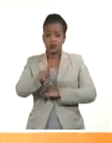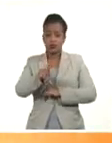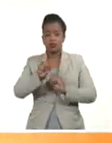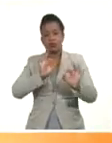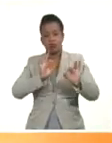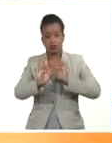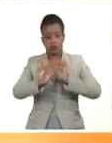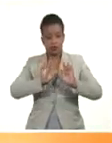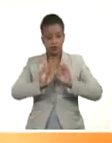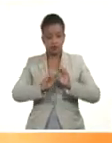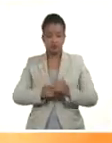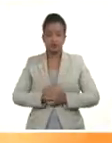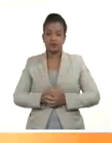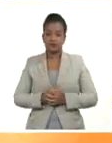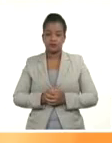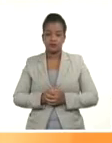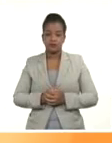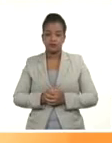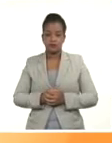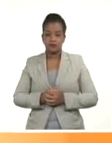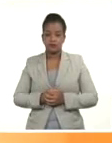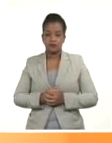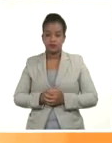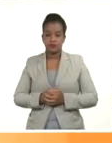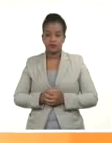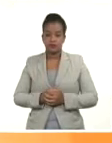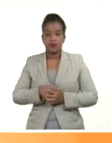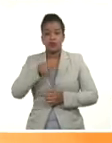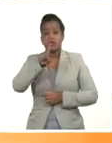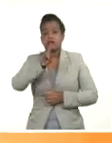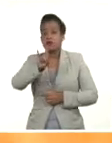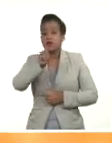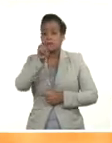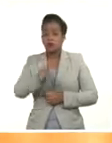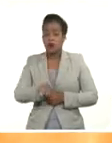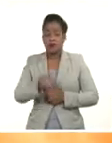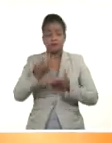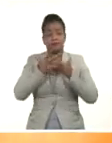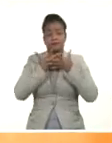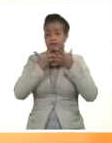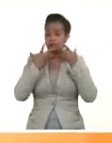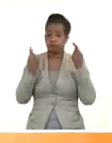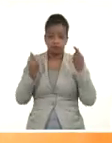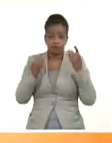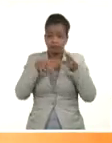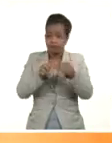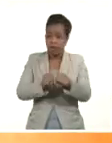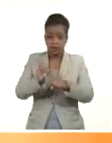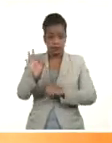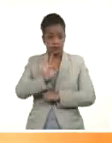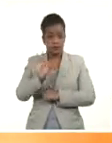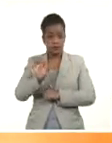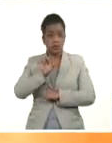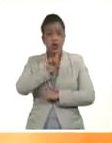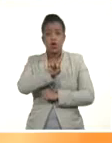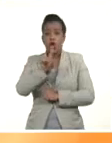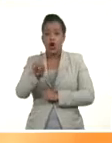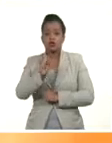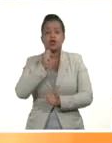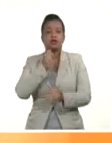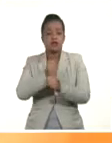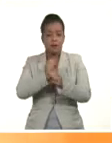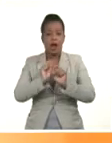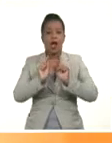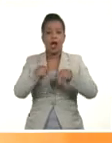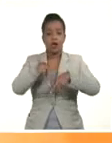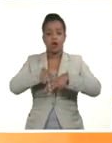cuidado. 19 personas están aún desaparecidas, 11 de ellas son trabajadores o eran